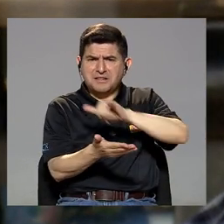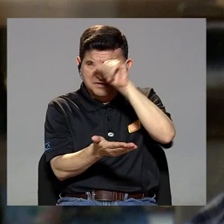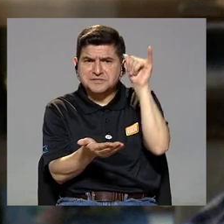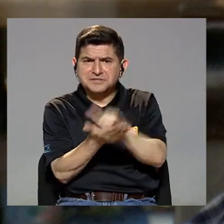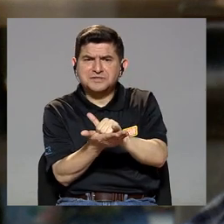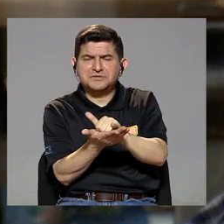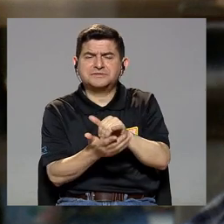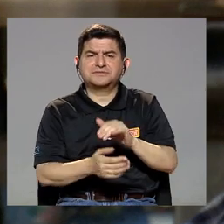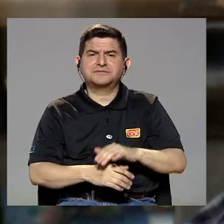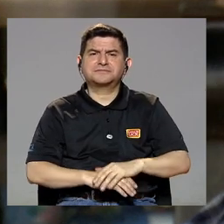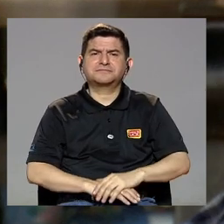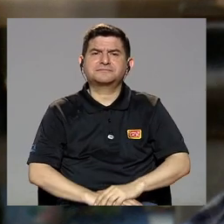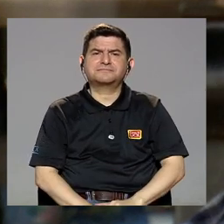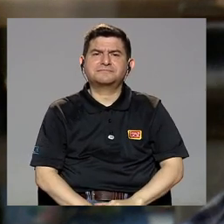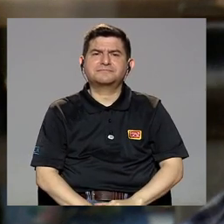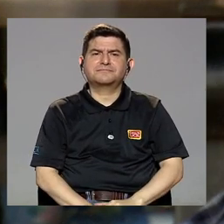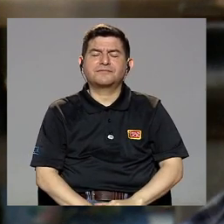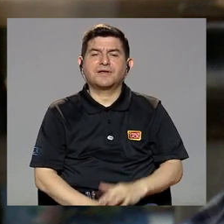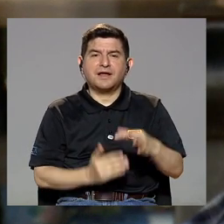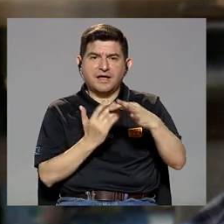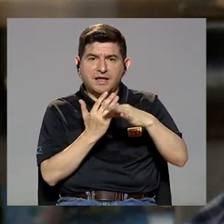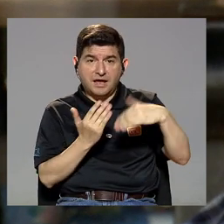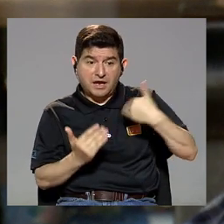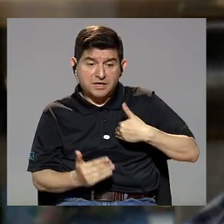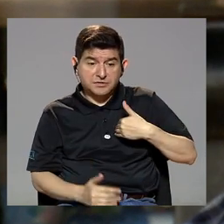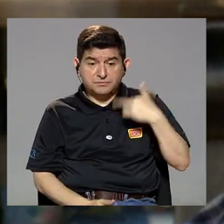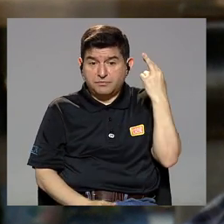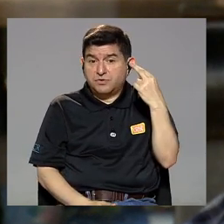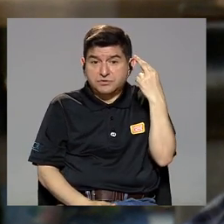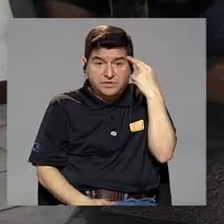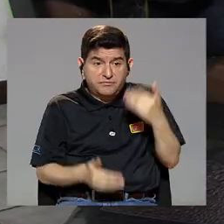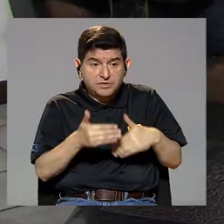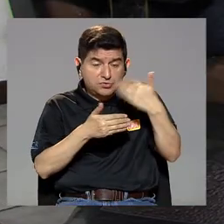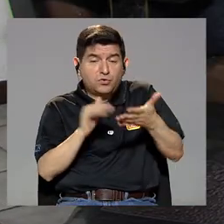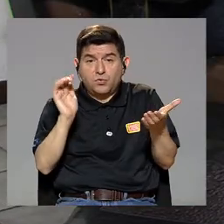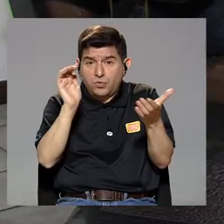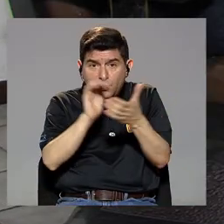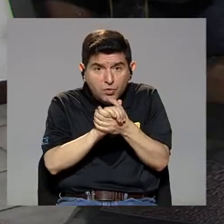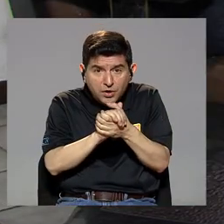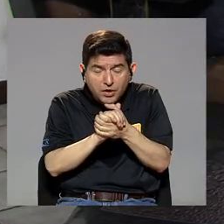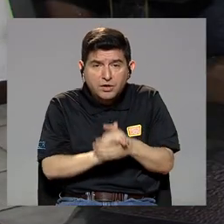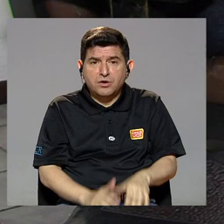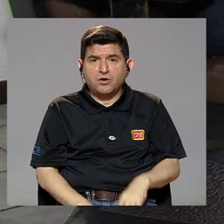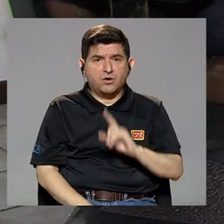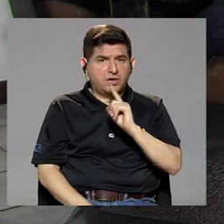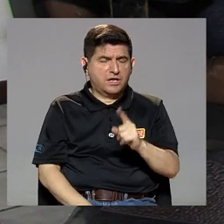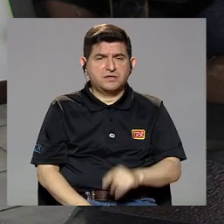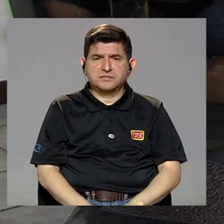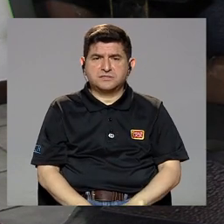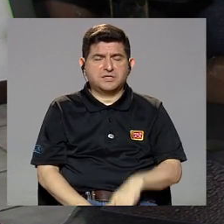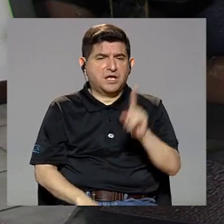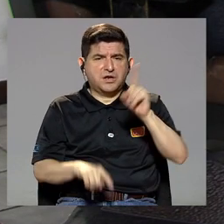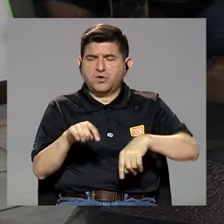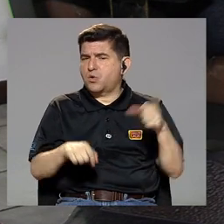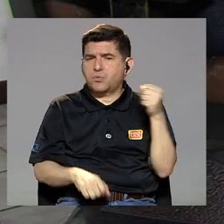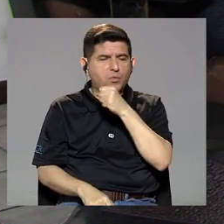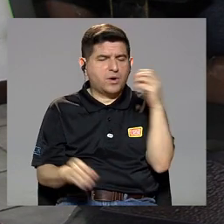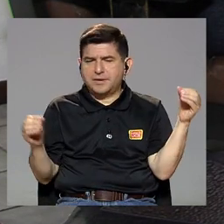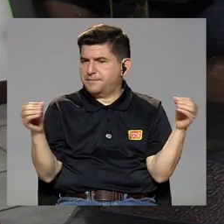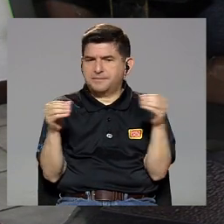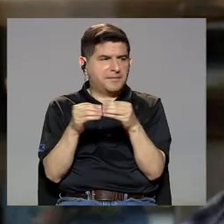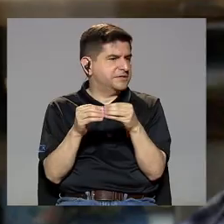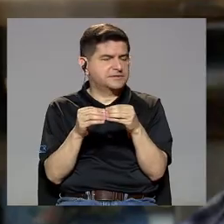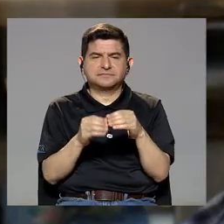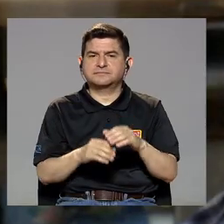que el marido por alguna razón después de que se casan o está casado con ella decide que no puede cantar más o cantar más